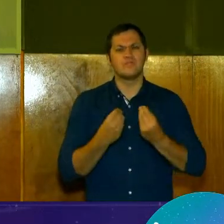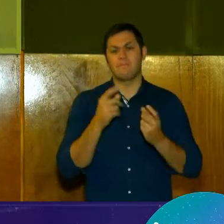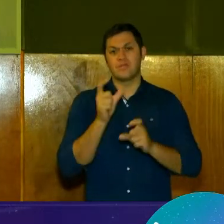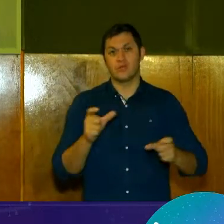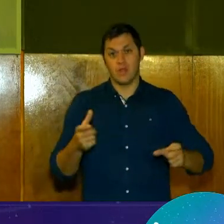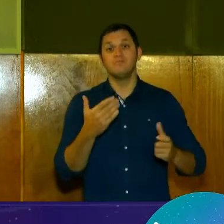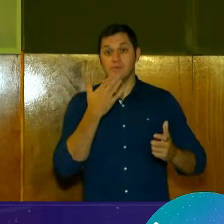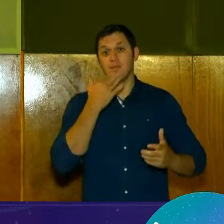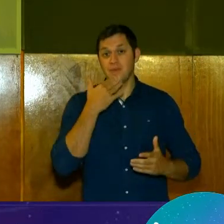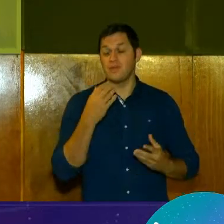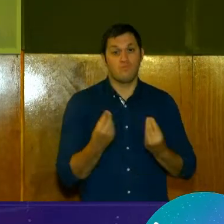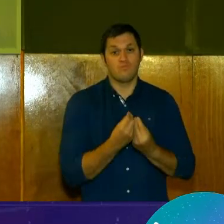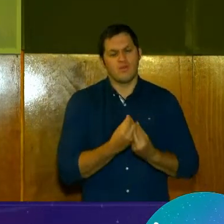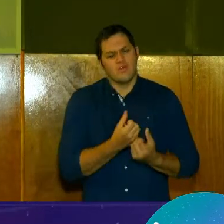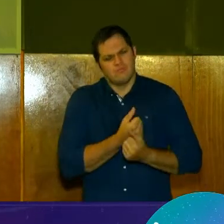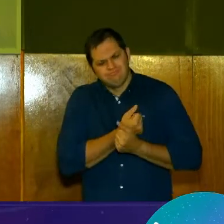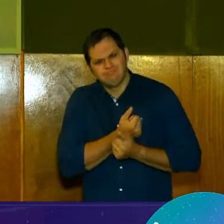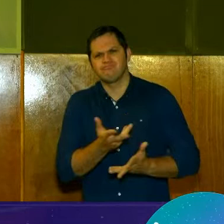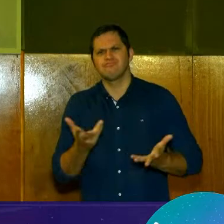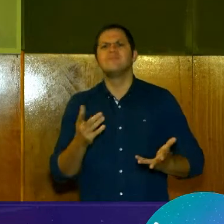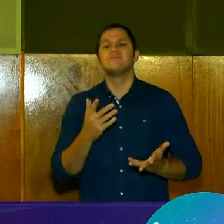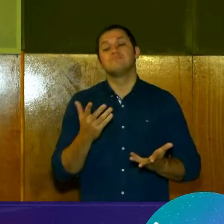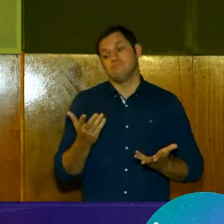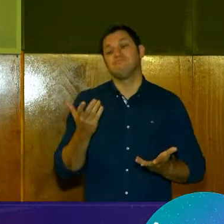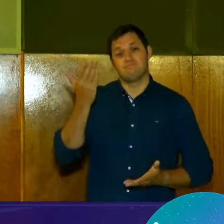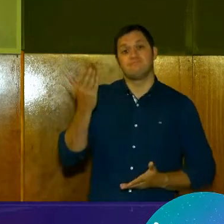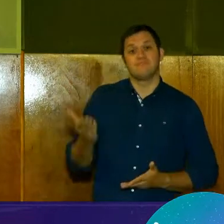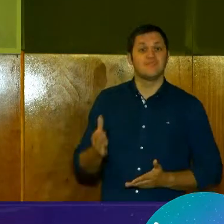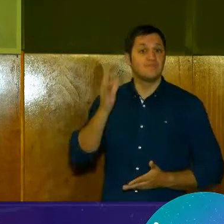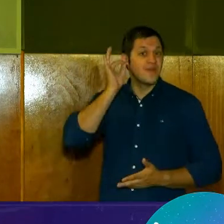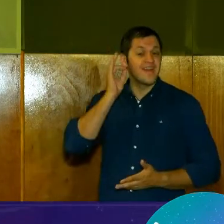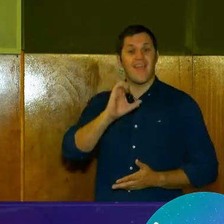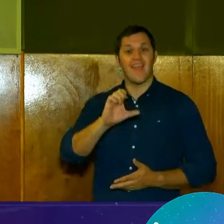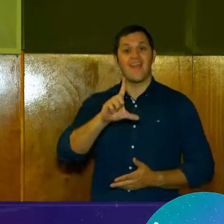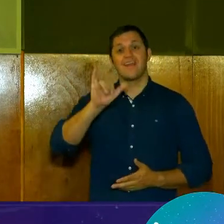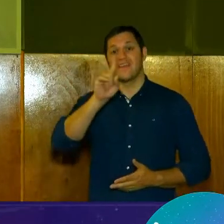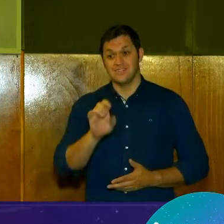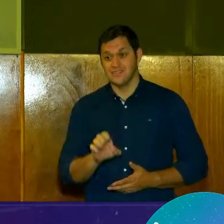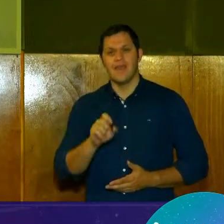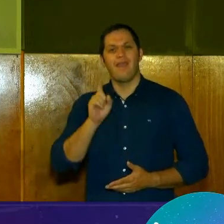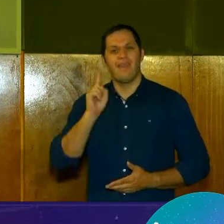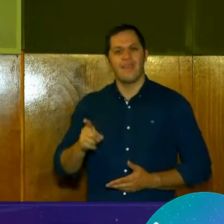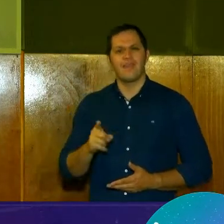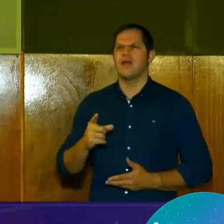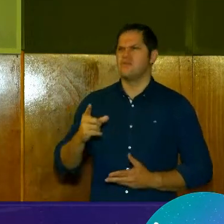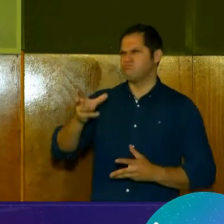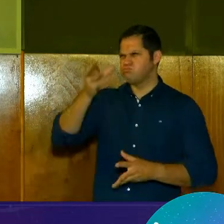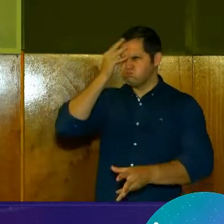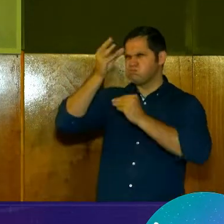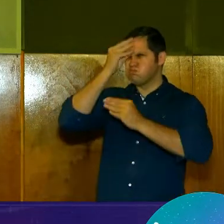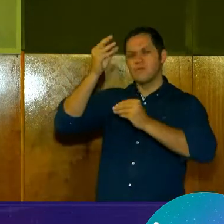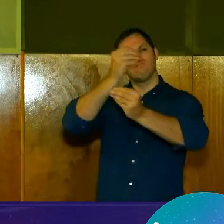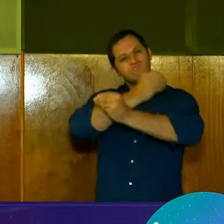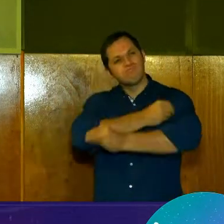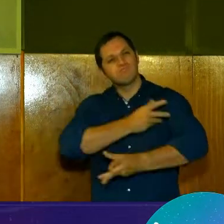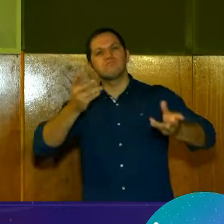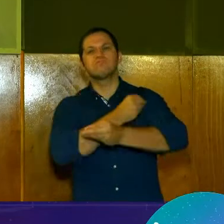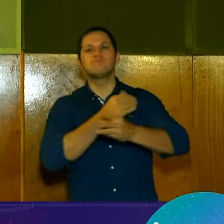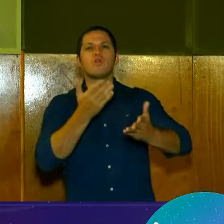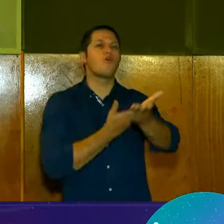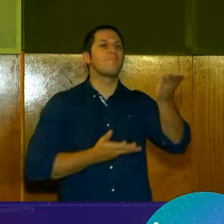toda esta semana partimos lunes y vamos ya a viernes han venido personas muy generosas